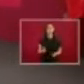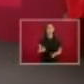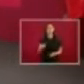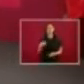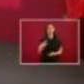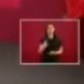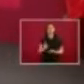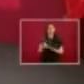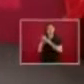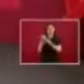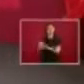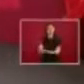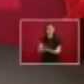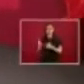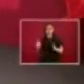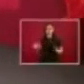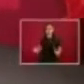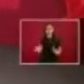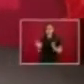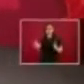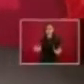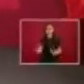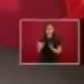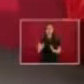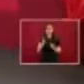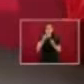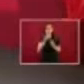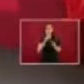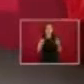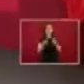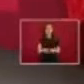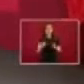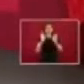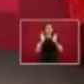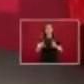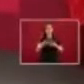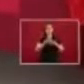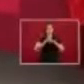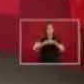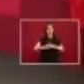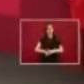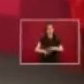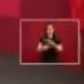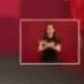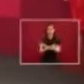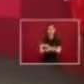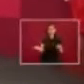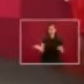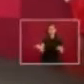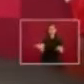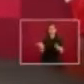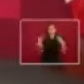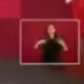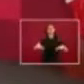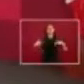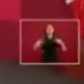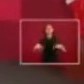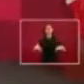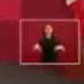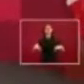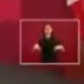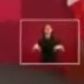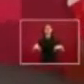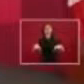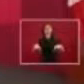en general la gente más escolarizada con más precaución, pero yo no sé si es esa, digamos, la